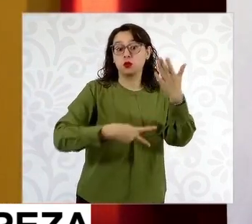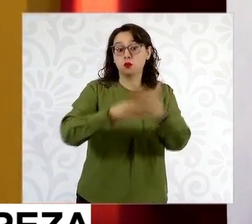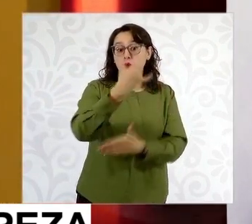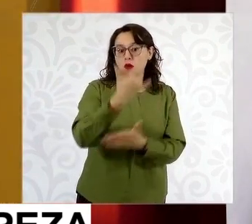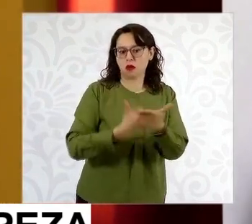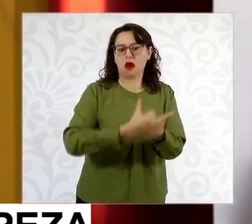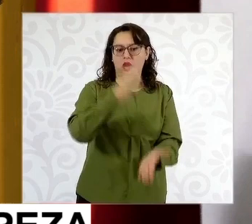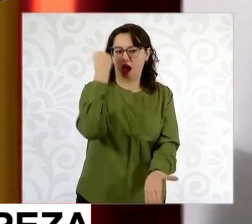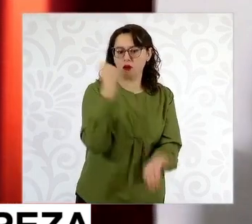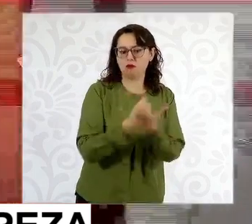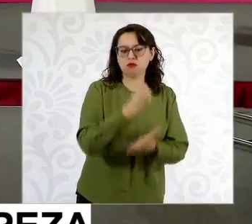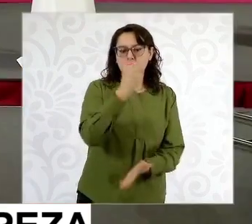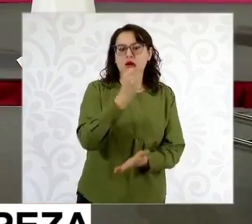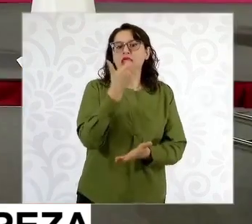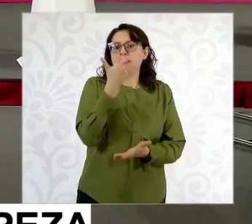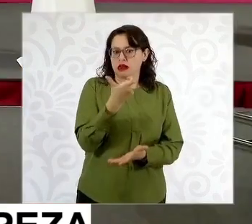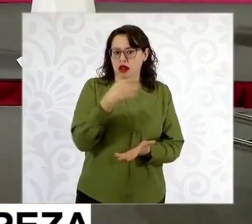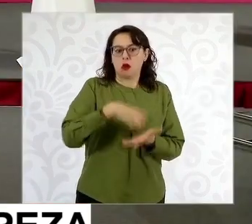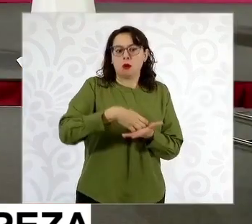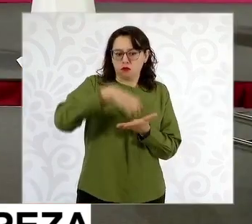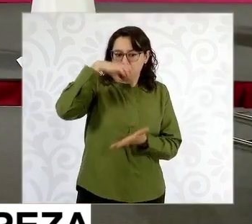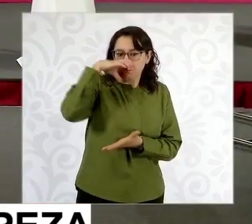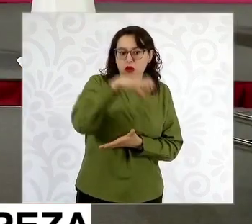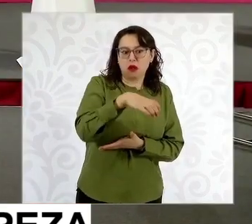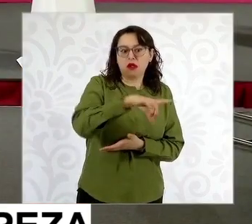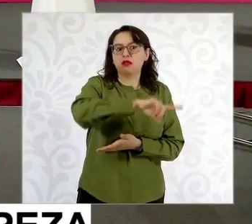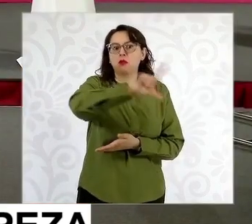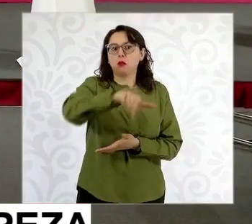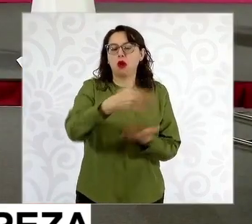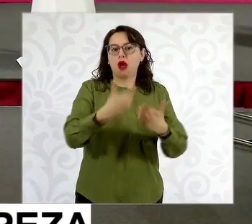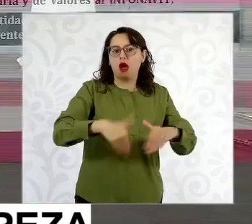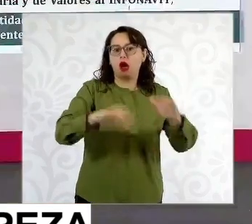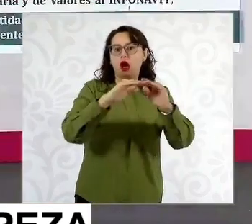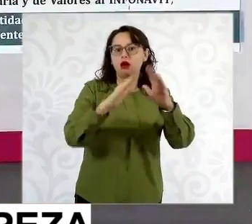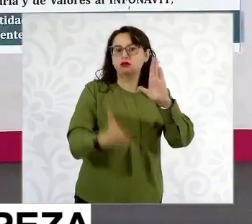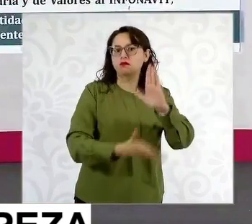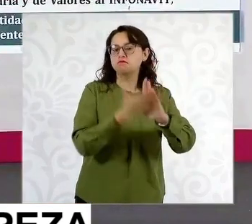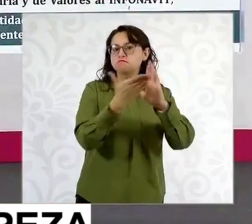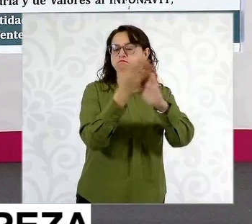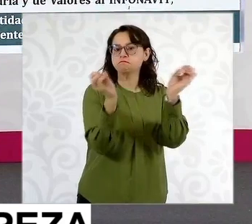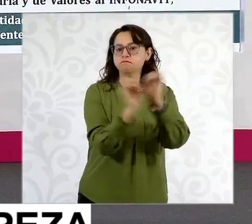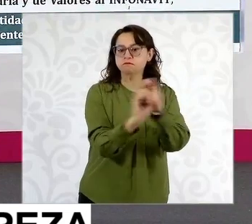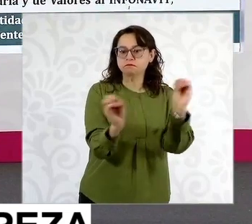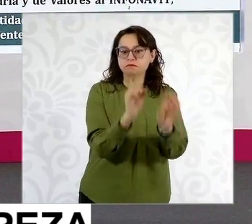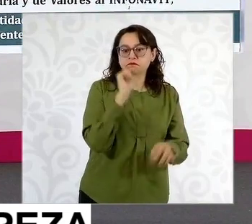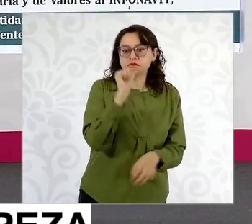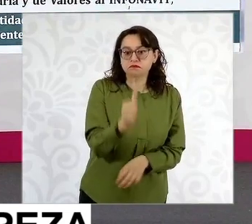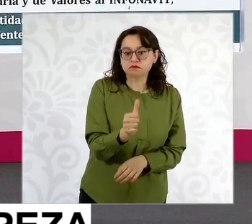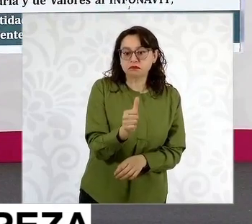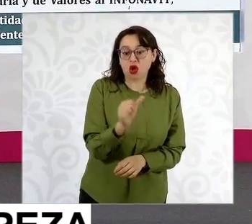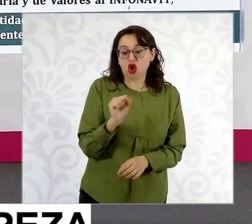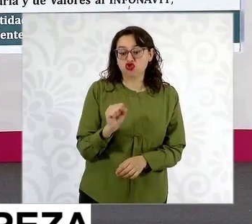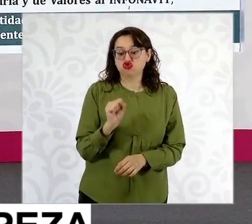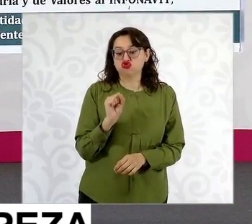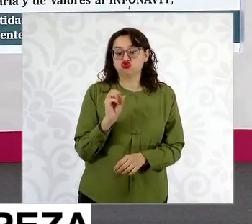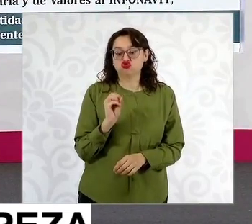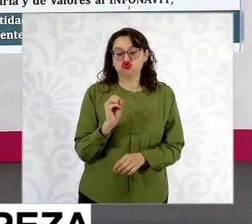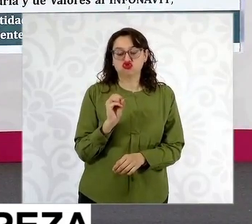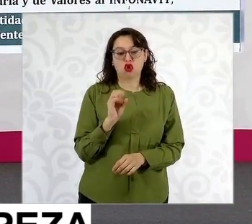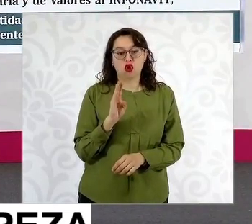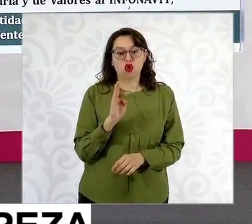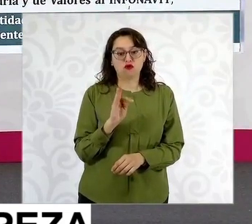supervisión. Y estos SOFOM no hacen la supervisión. Entonces, esta forma